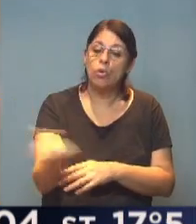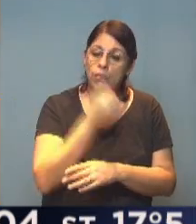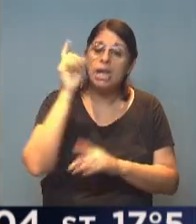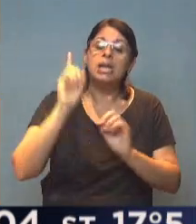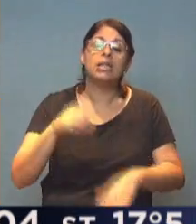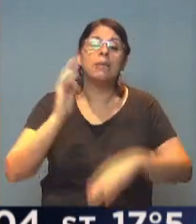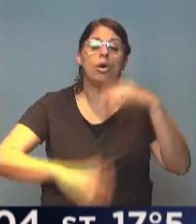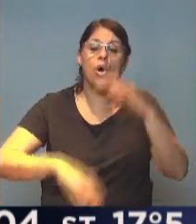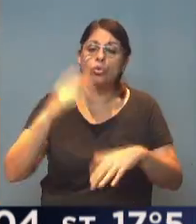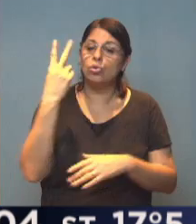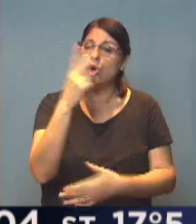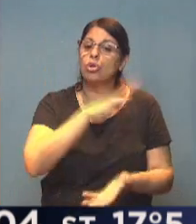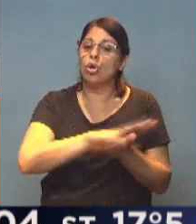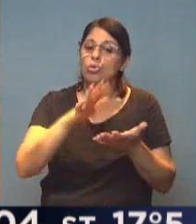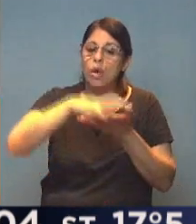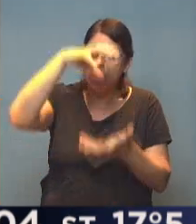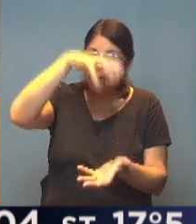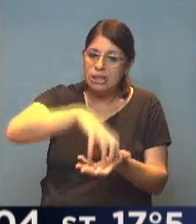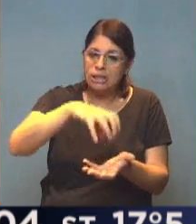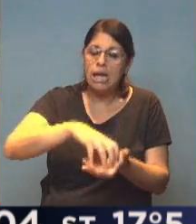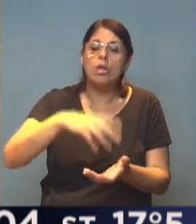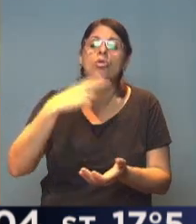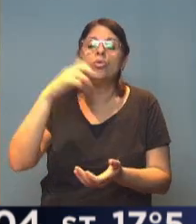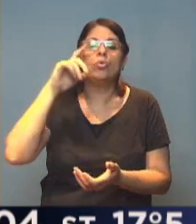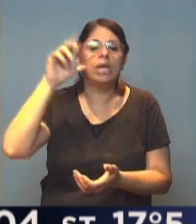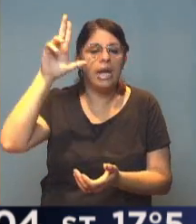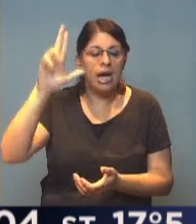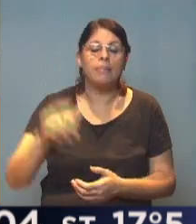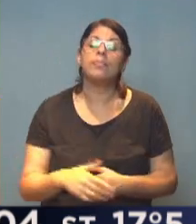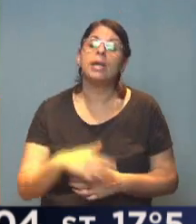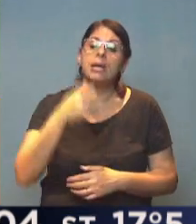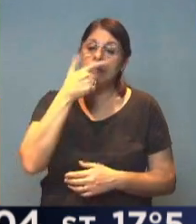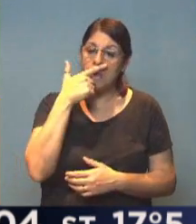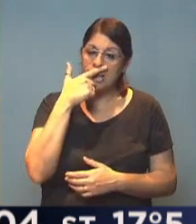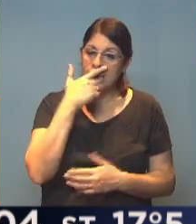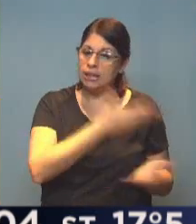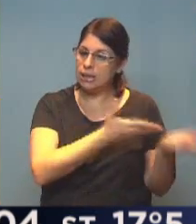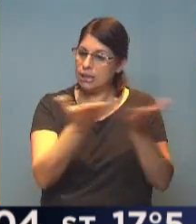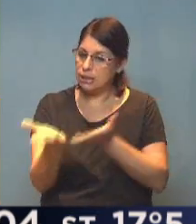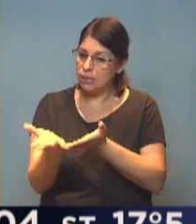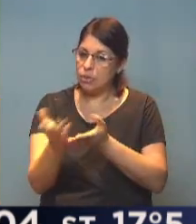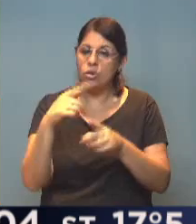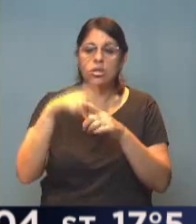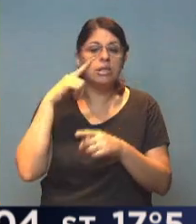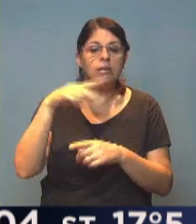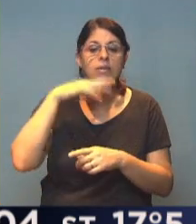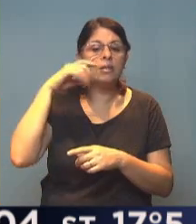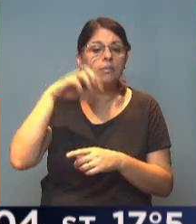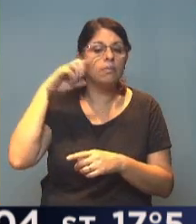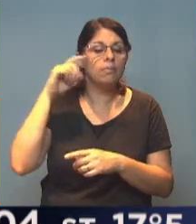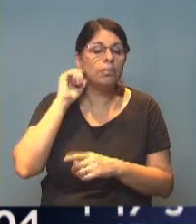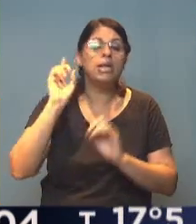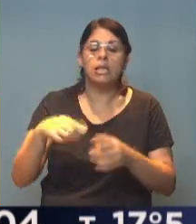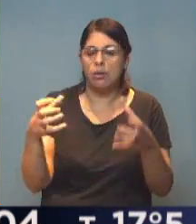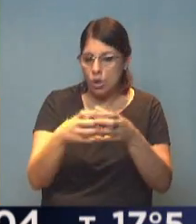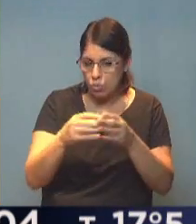construcción de dos nuevas centrales nucleares. Macri fue recibido por Xi Jinping junto con toda la